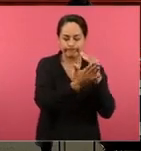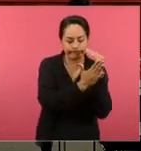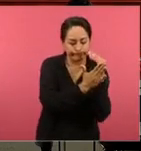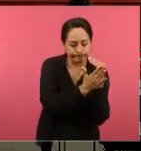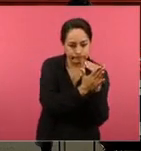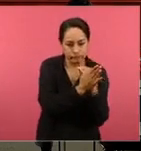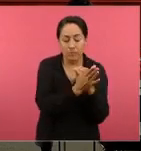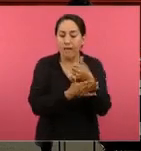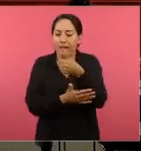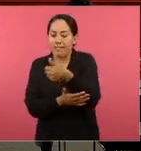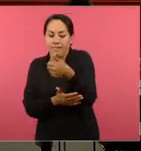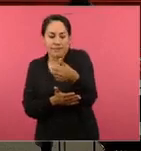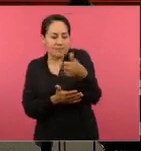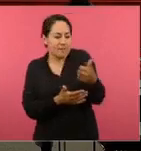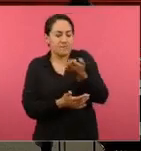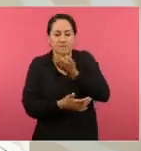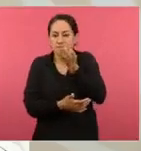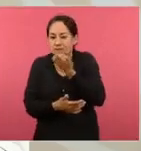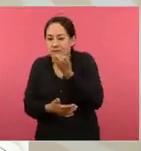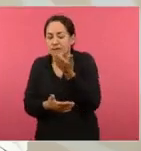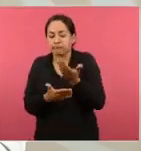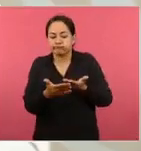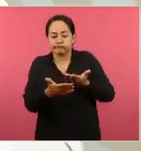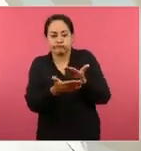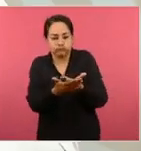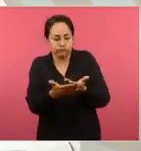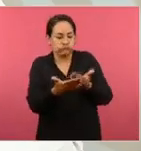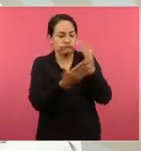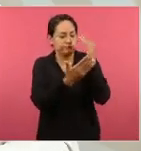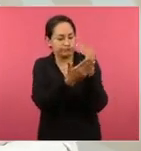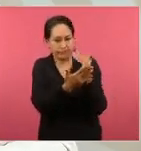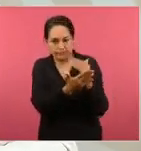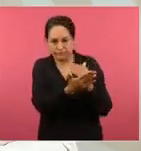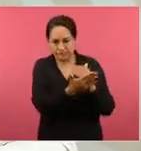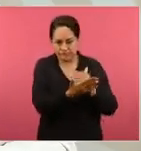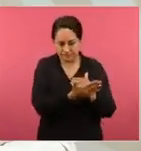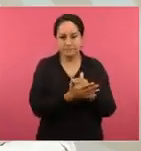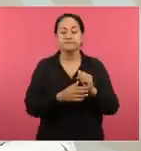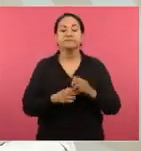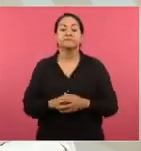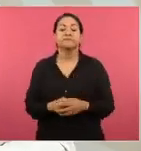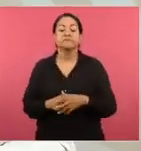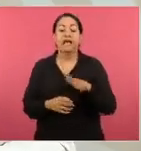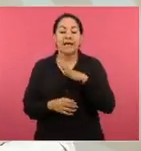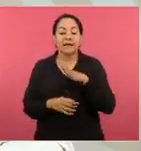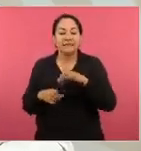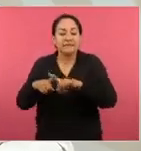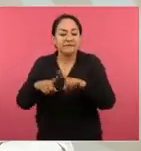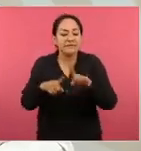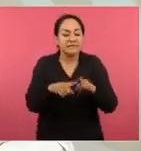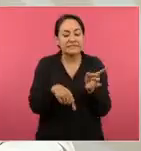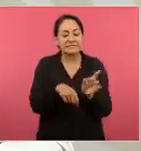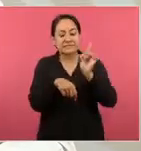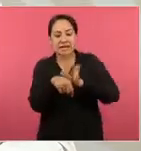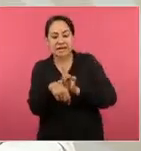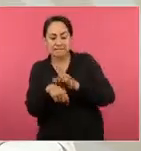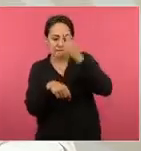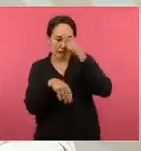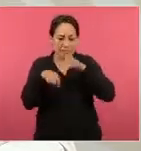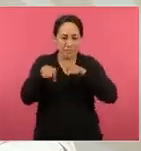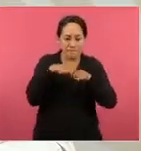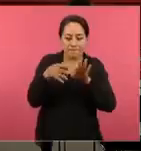partir de la propuesta de la autonomía también docente, tenemos diferentes vías de trabajo pedagógico con los maestros y con